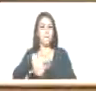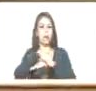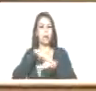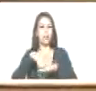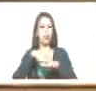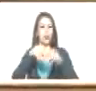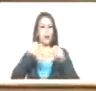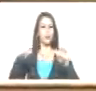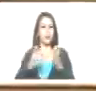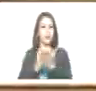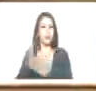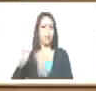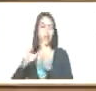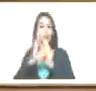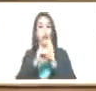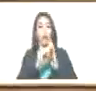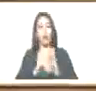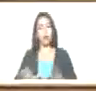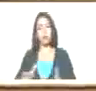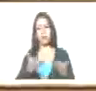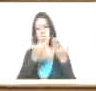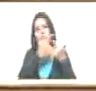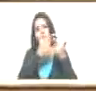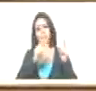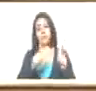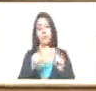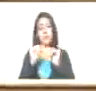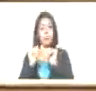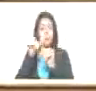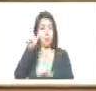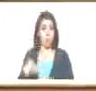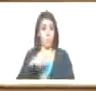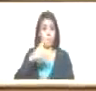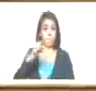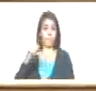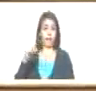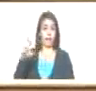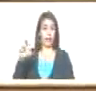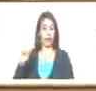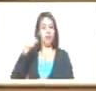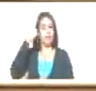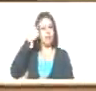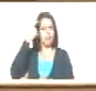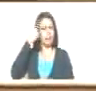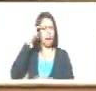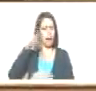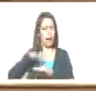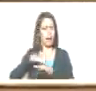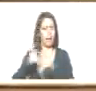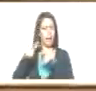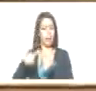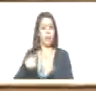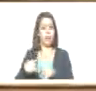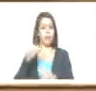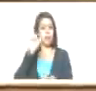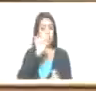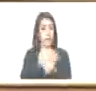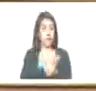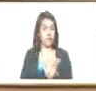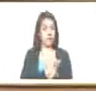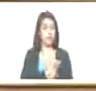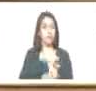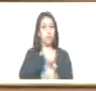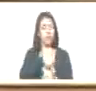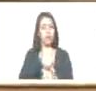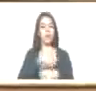robando. El mismo Tinoco le reconoció a los privados, por quienes ustedes se postraban a